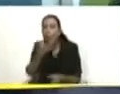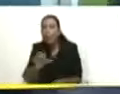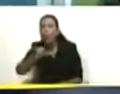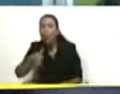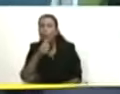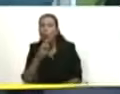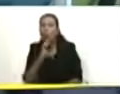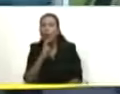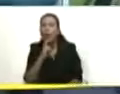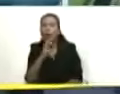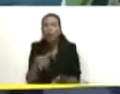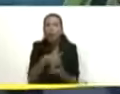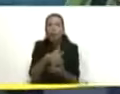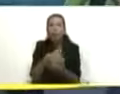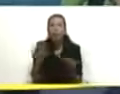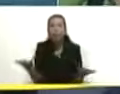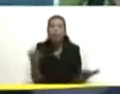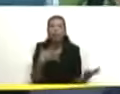Te veo nervioso.